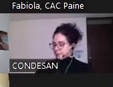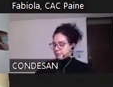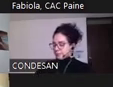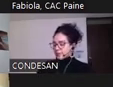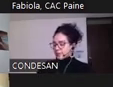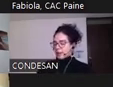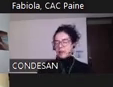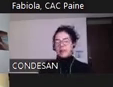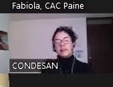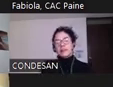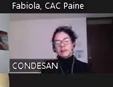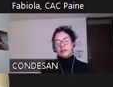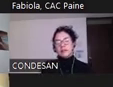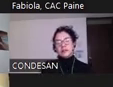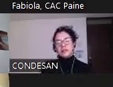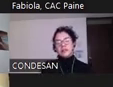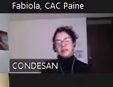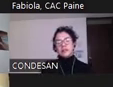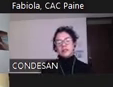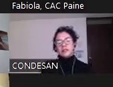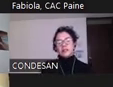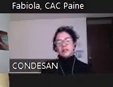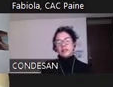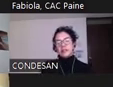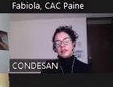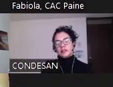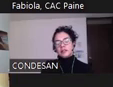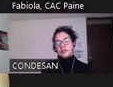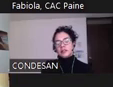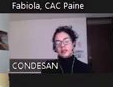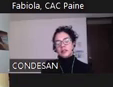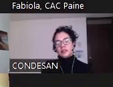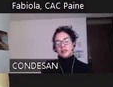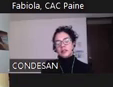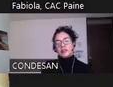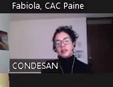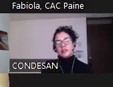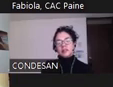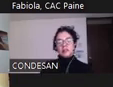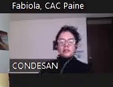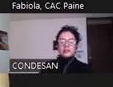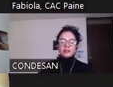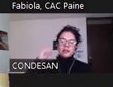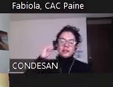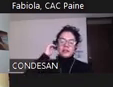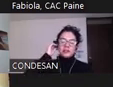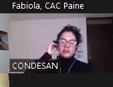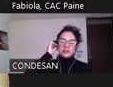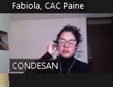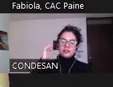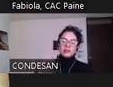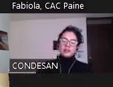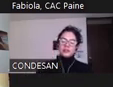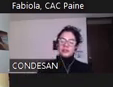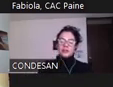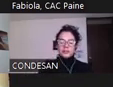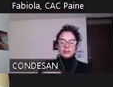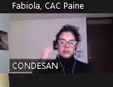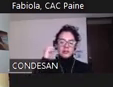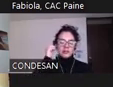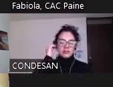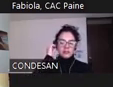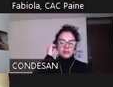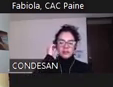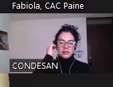última COP tuvimos éxito porque tuvimos un diálogo experto sobre montañas y